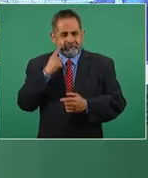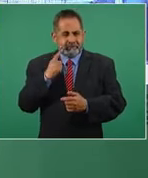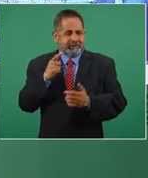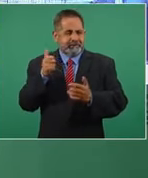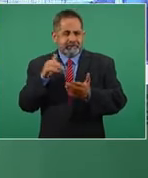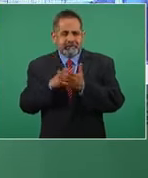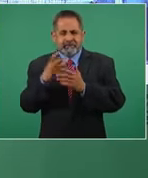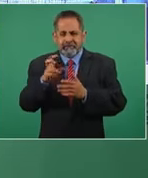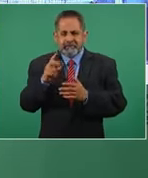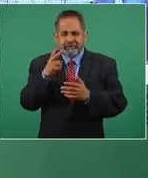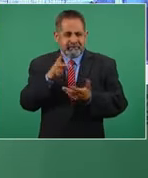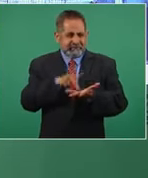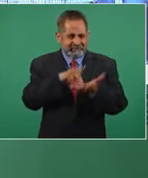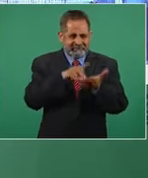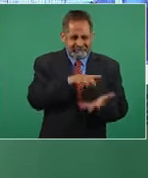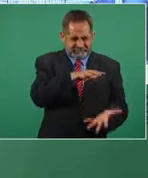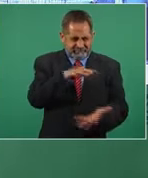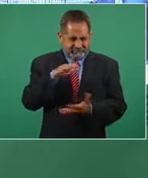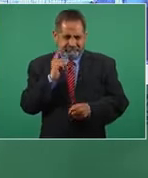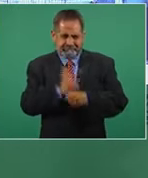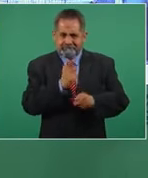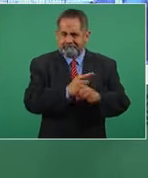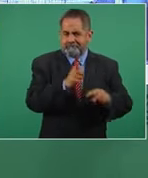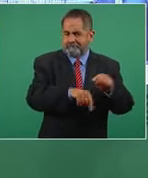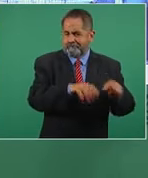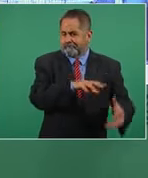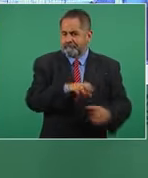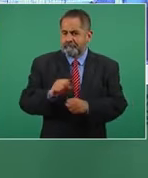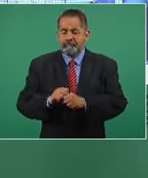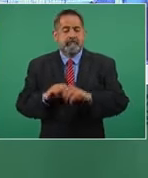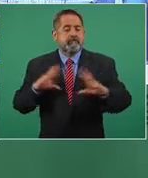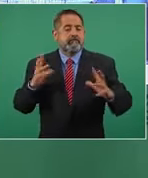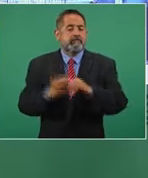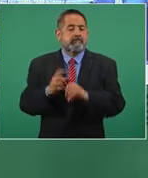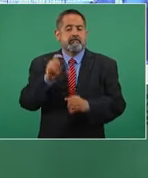6,392 kilogramos de metanfetaminas, con un total del año de